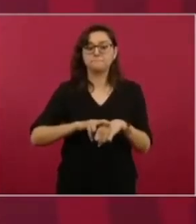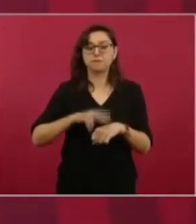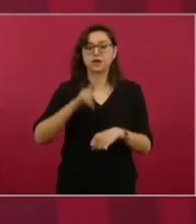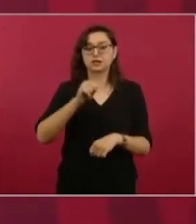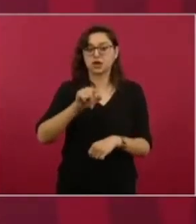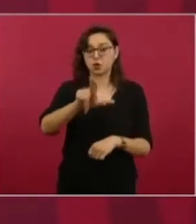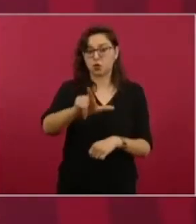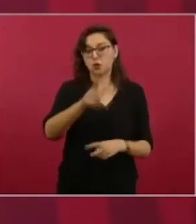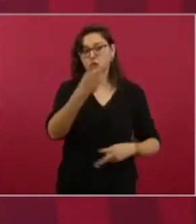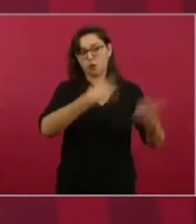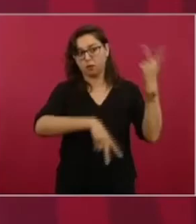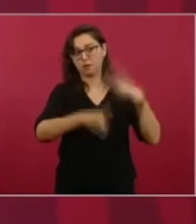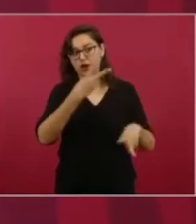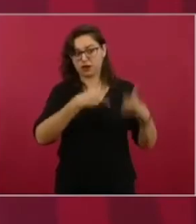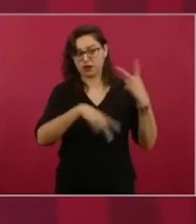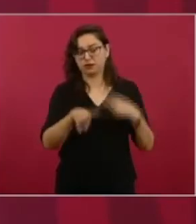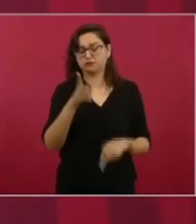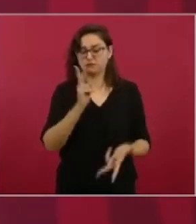León.